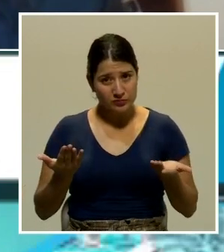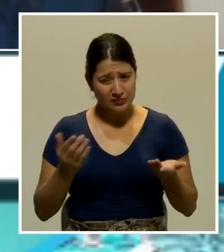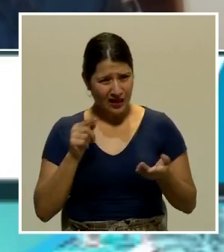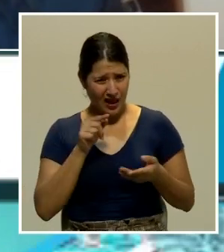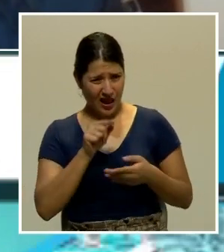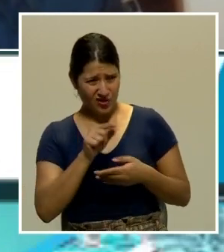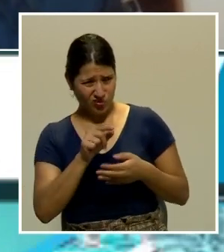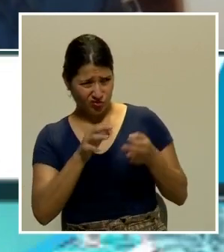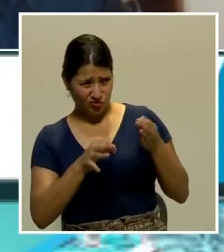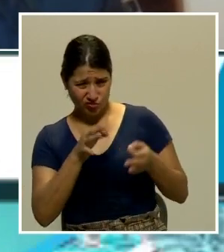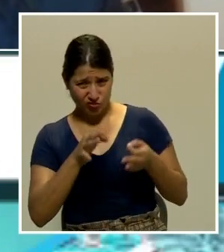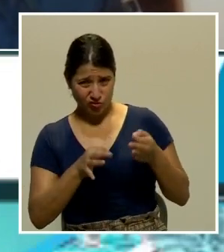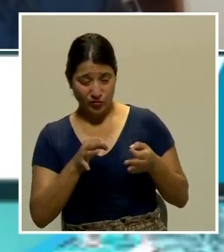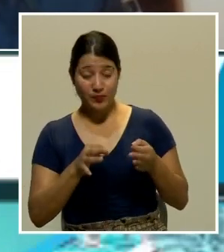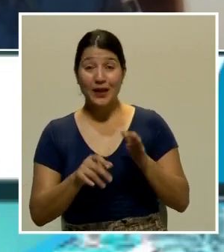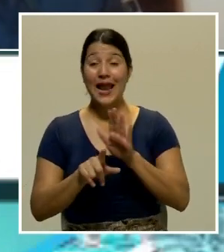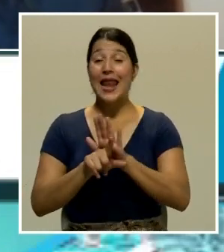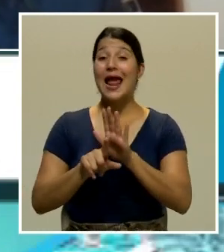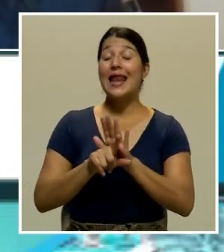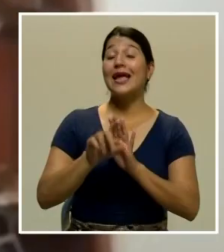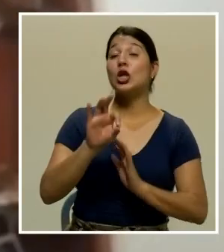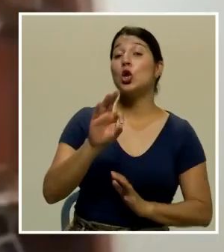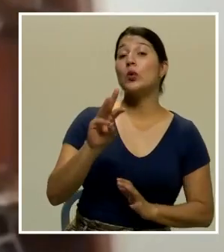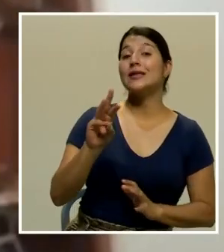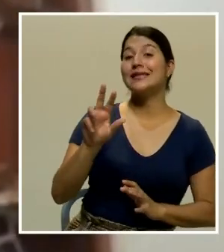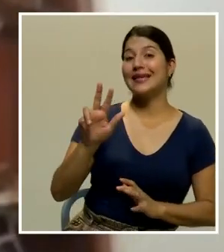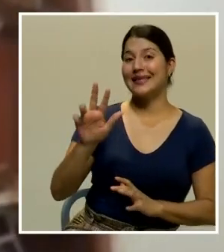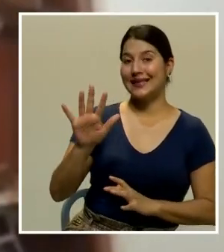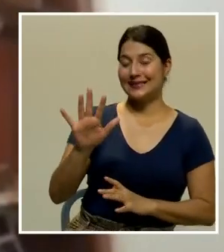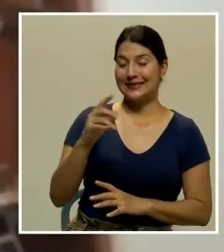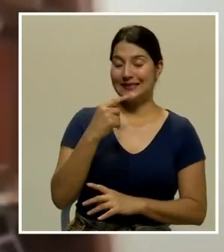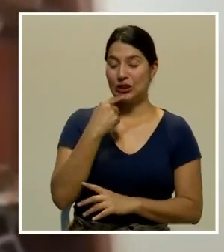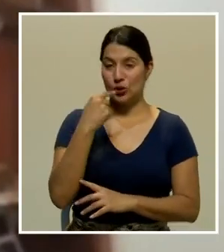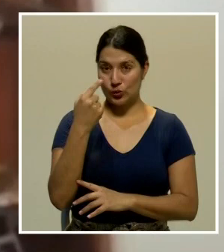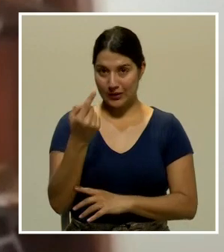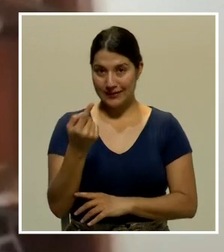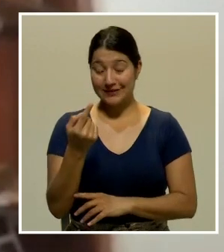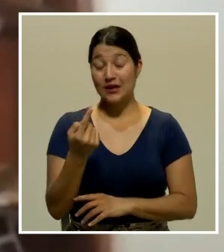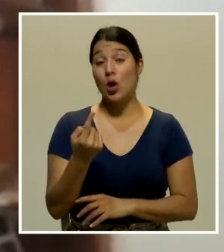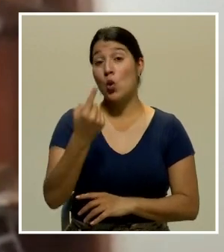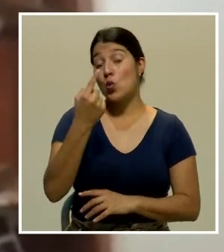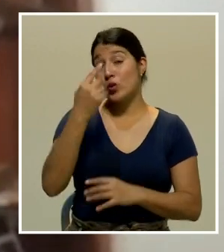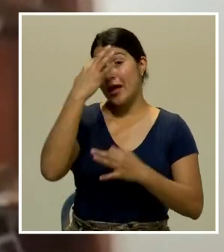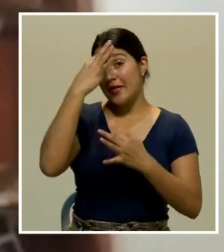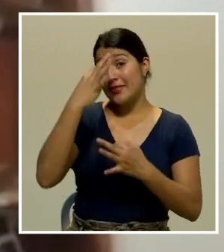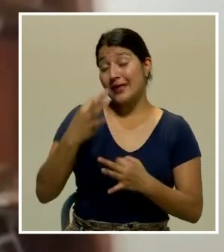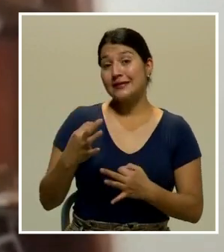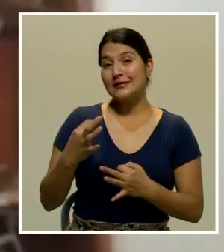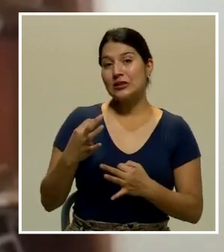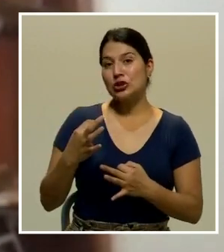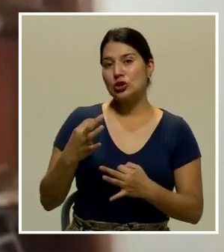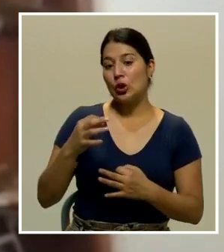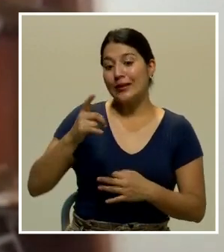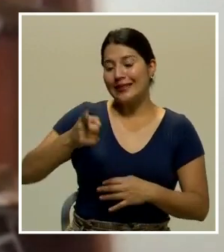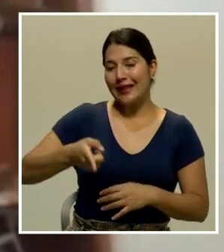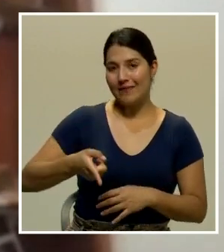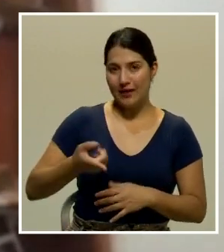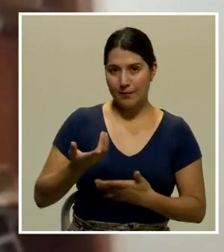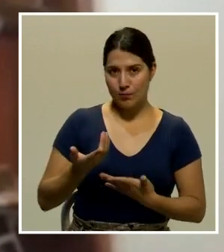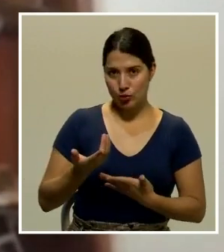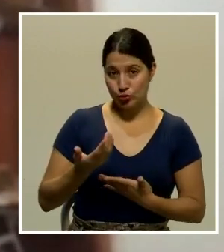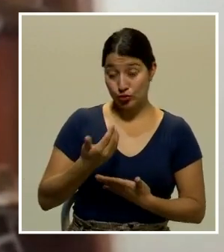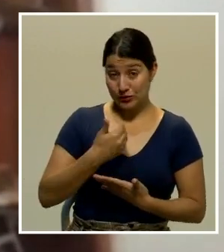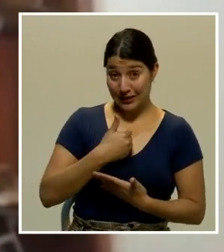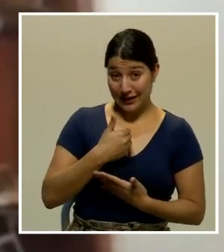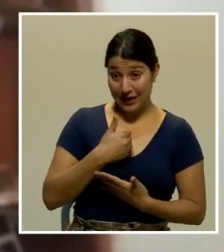ley 9635 establece que una medida que debe tomarse cuando la deuda